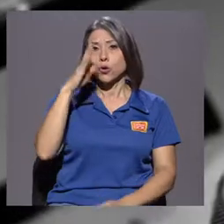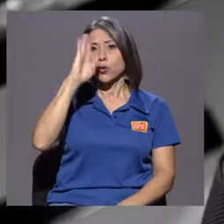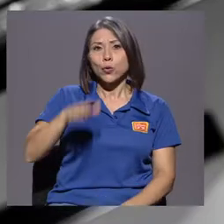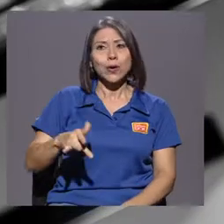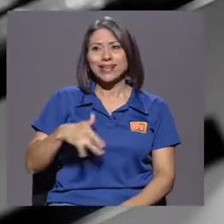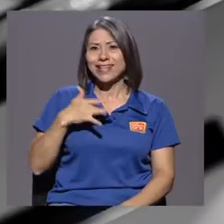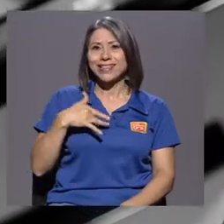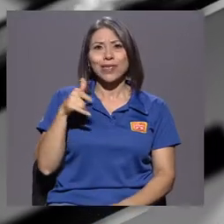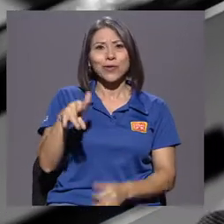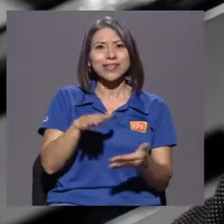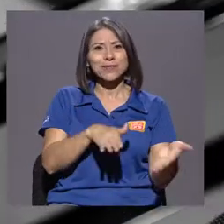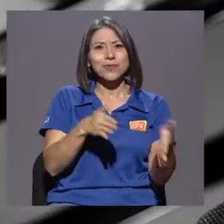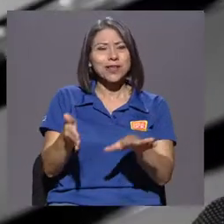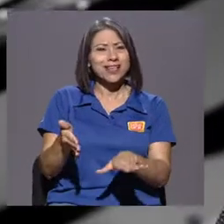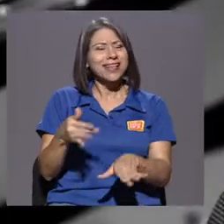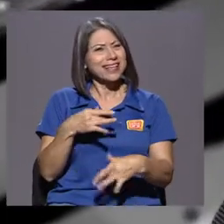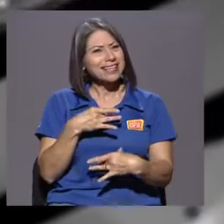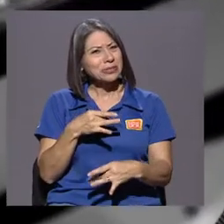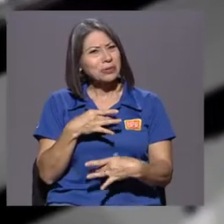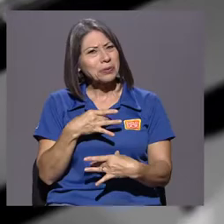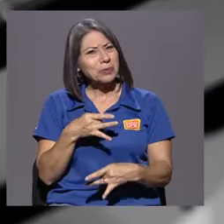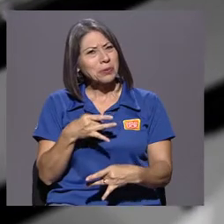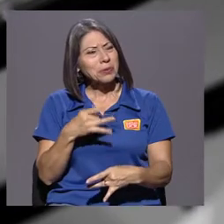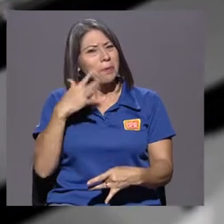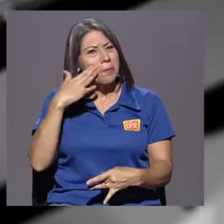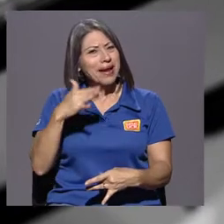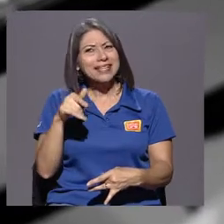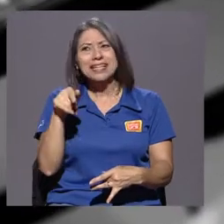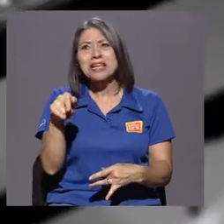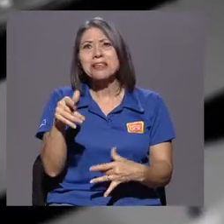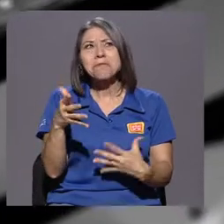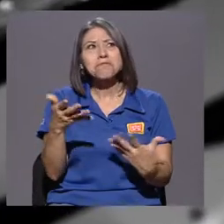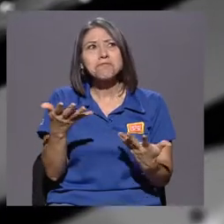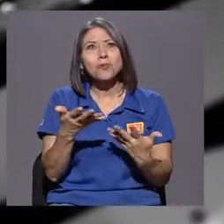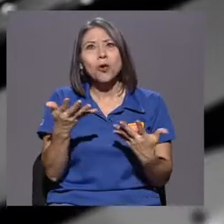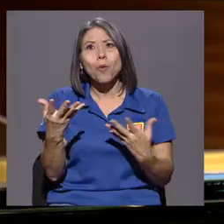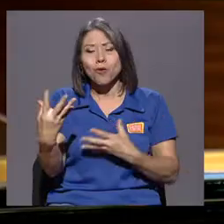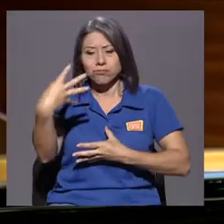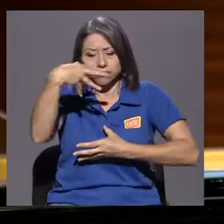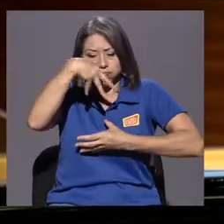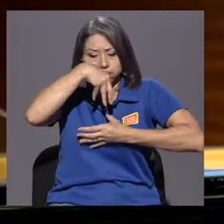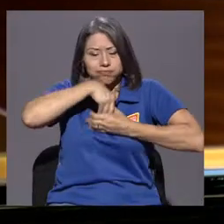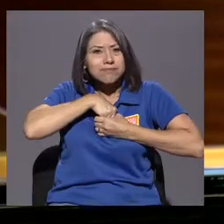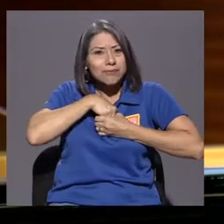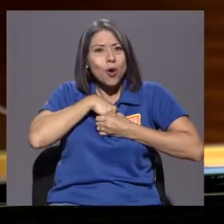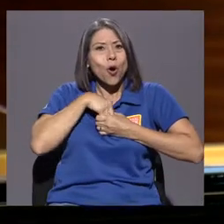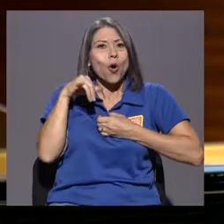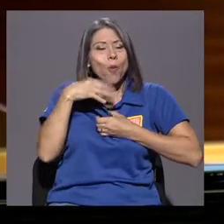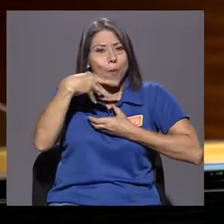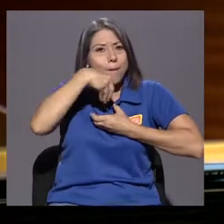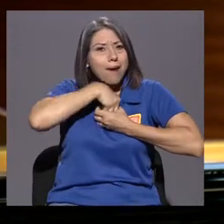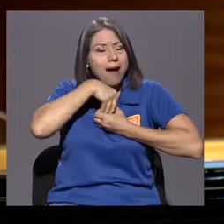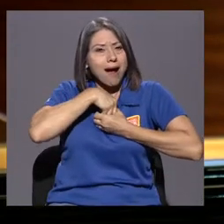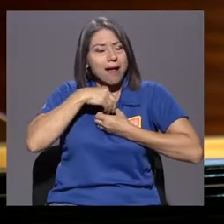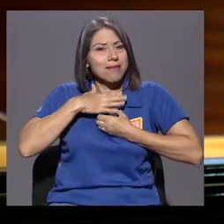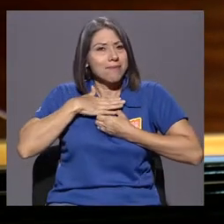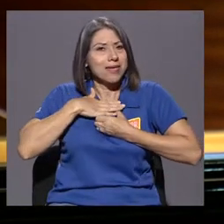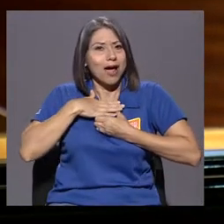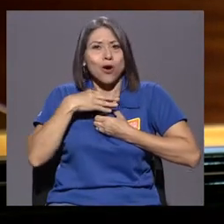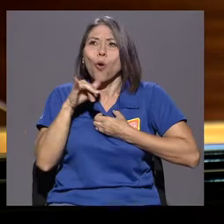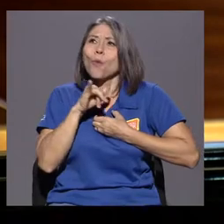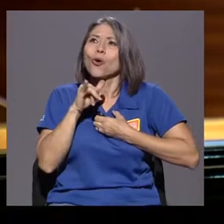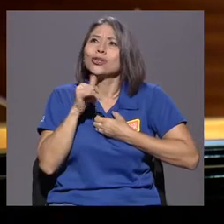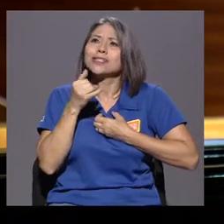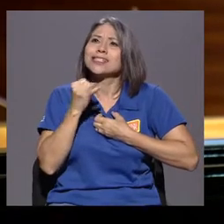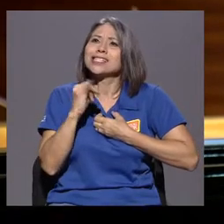muertas curiosos como que como que hubiese pasado a habitar me como si fuese parte mía verdad como se la llevara